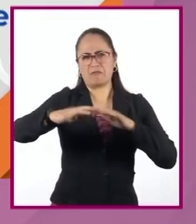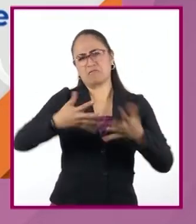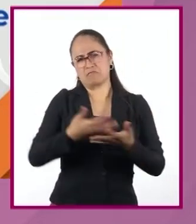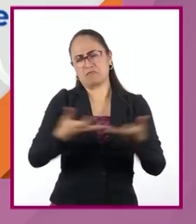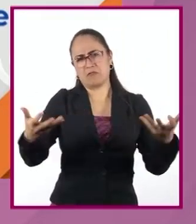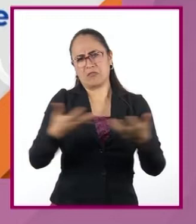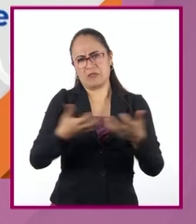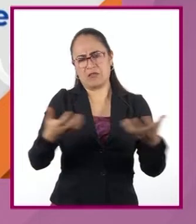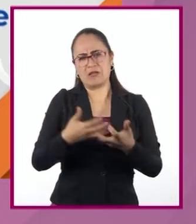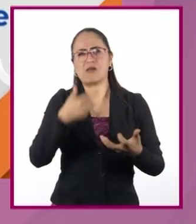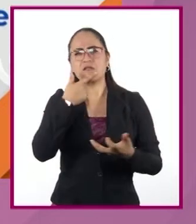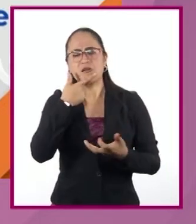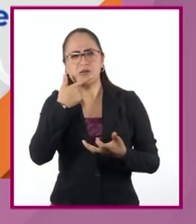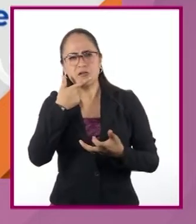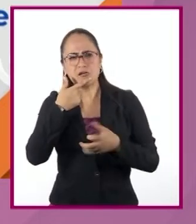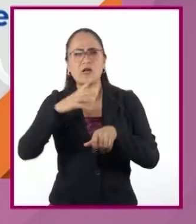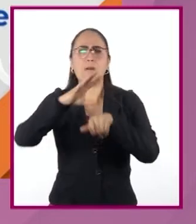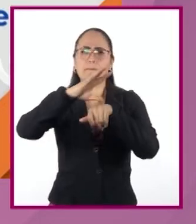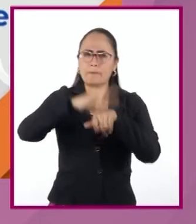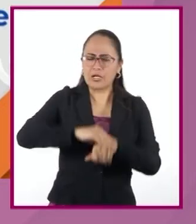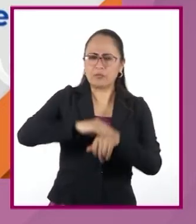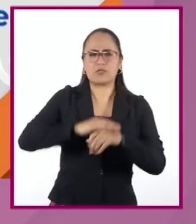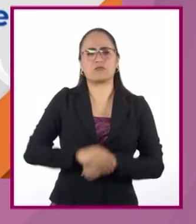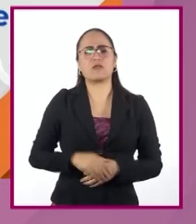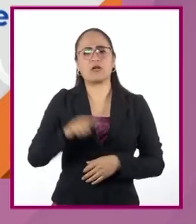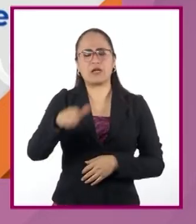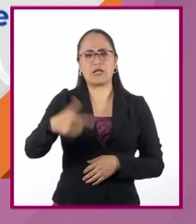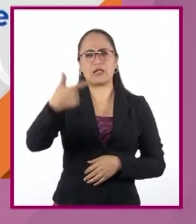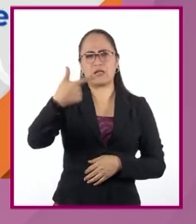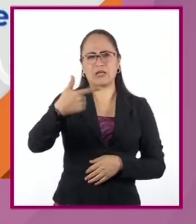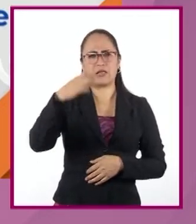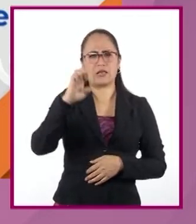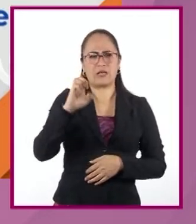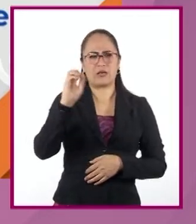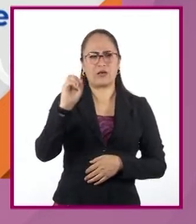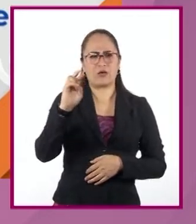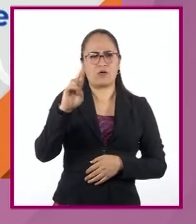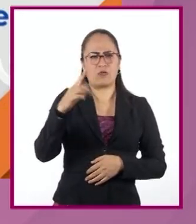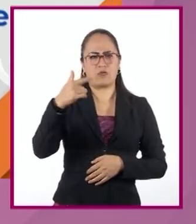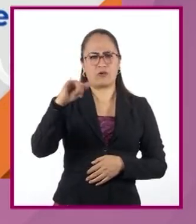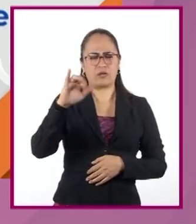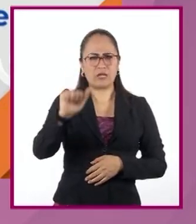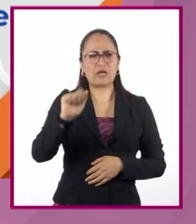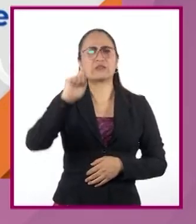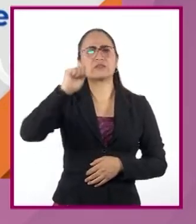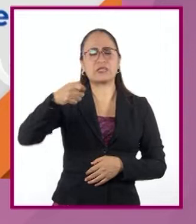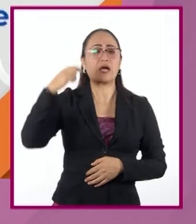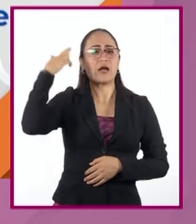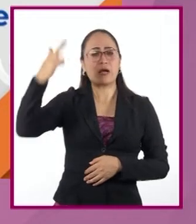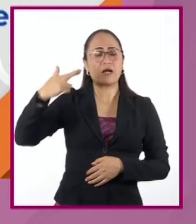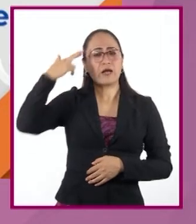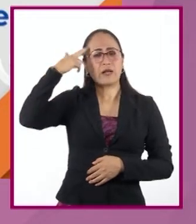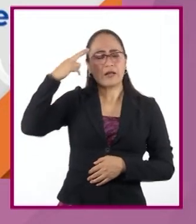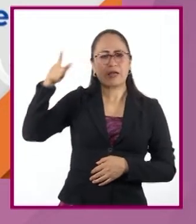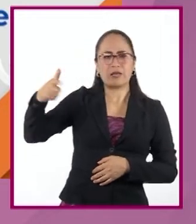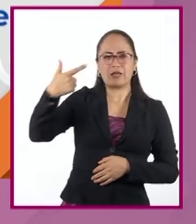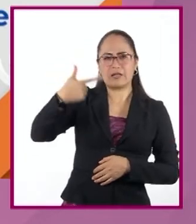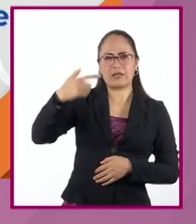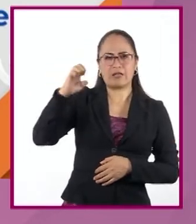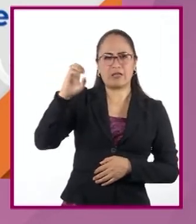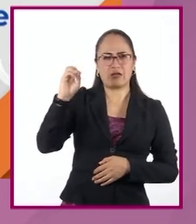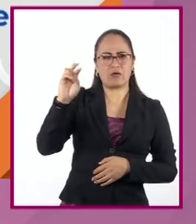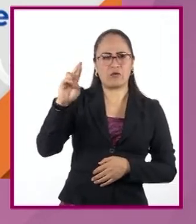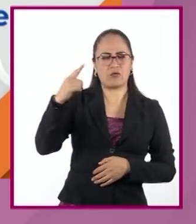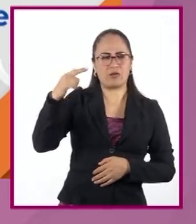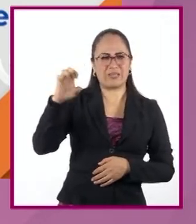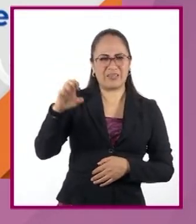la Gran Bretaña. El nombre de Georgia fue en honor al rey George II.